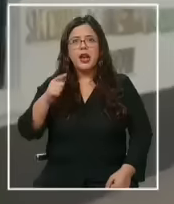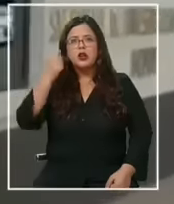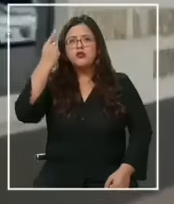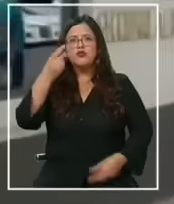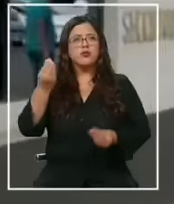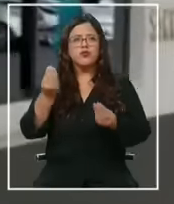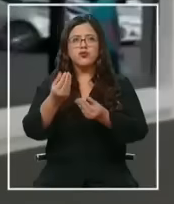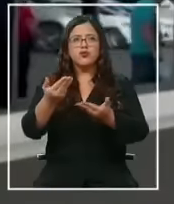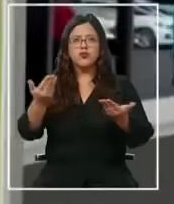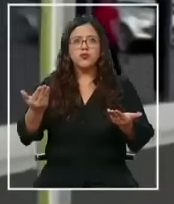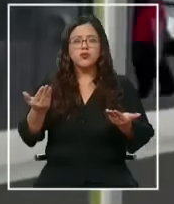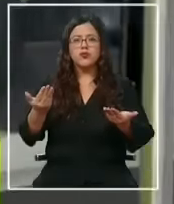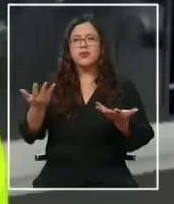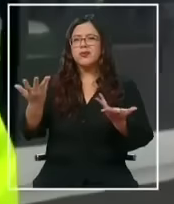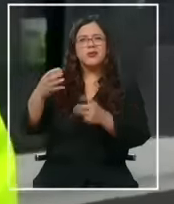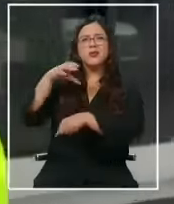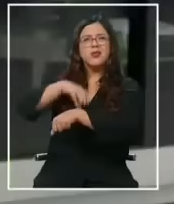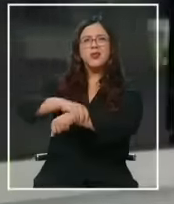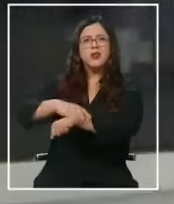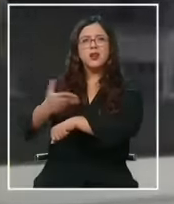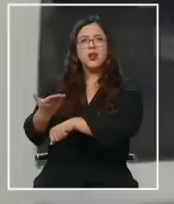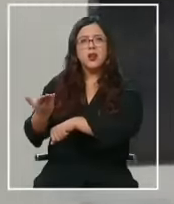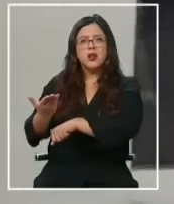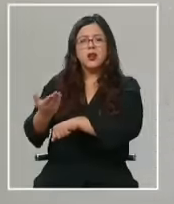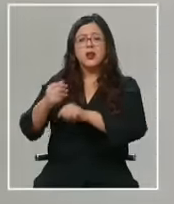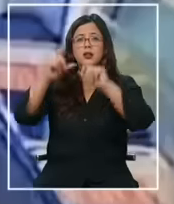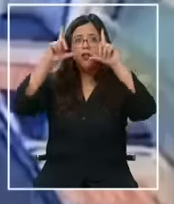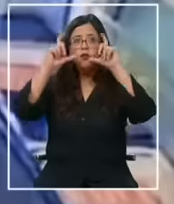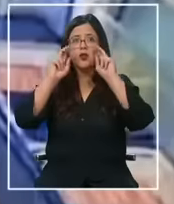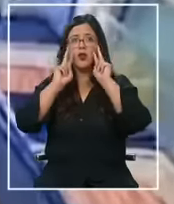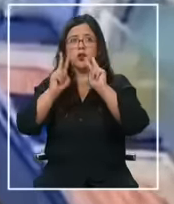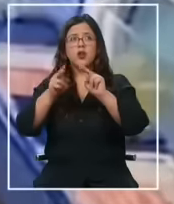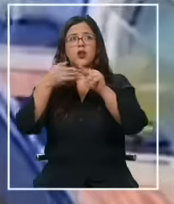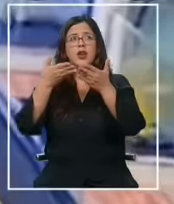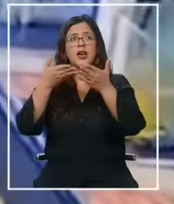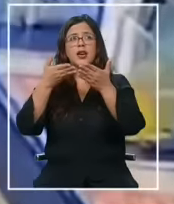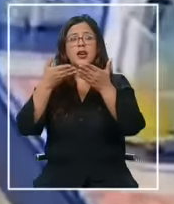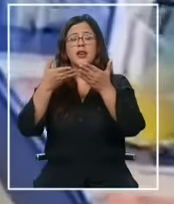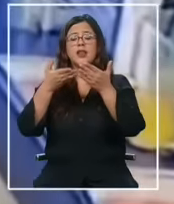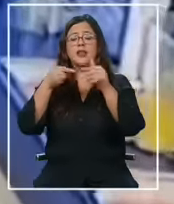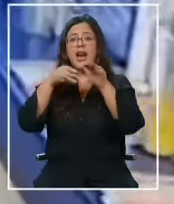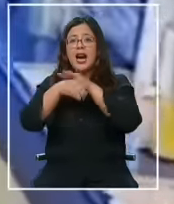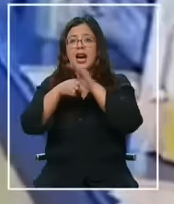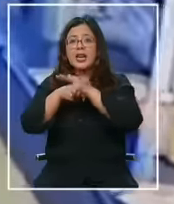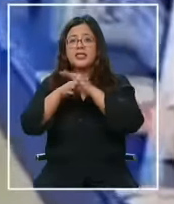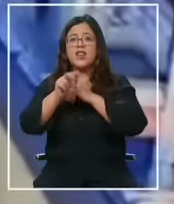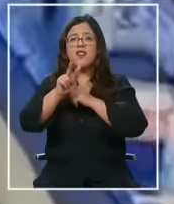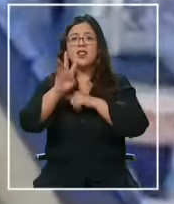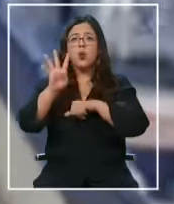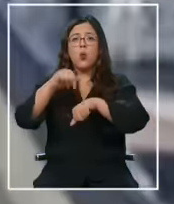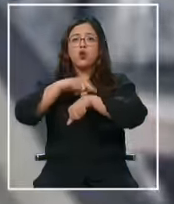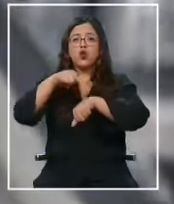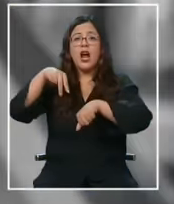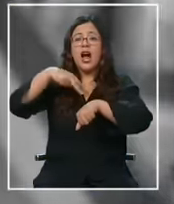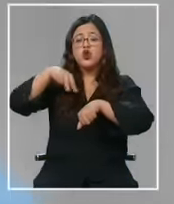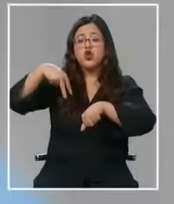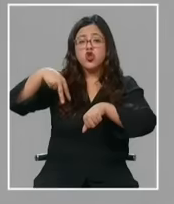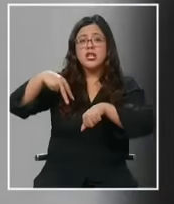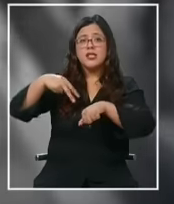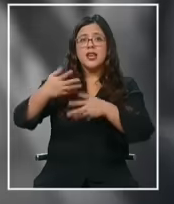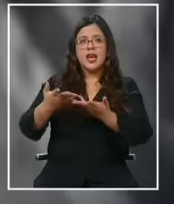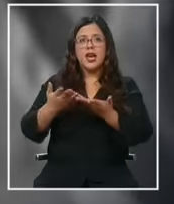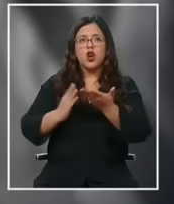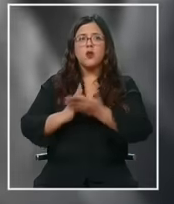ahora. ¿Cómo se logró su detención? Esta foto, a la que pudo acceder 24 horas de forma exclusiva, fue el comienzo de